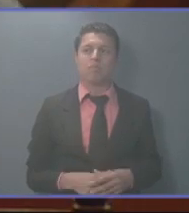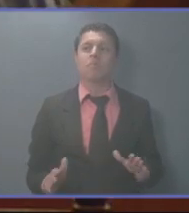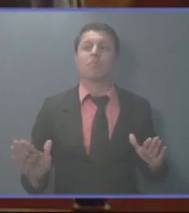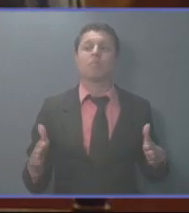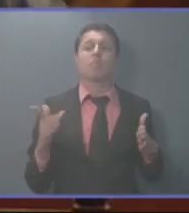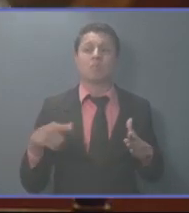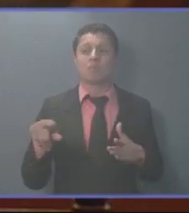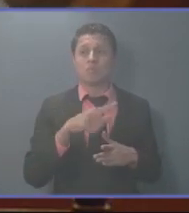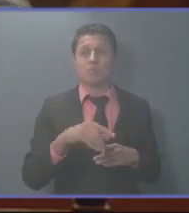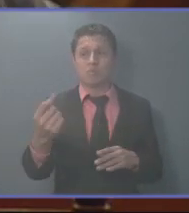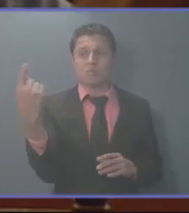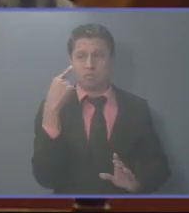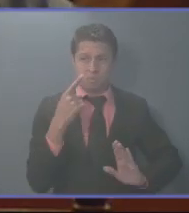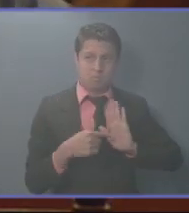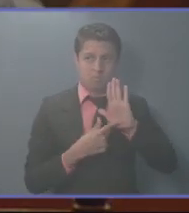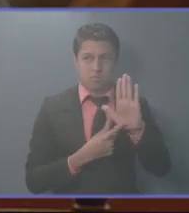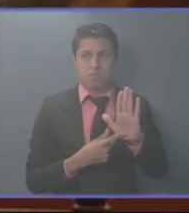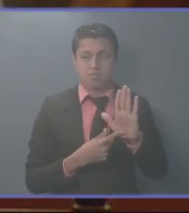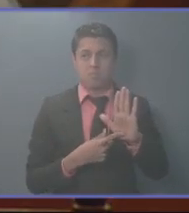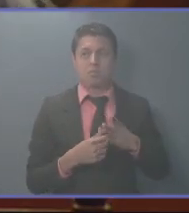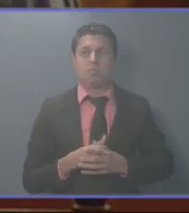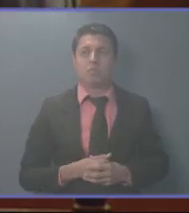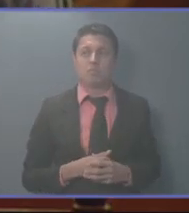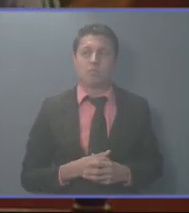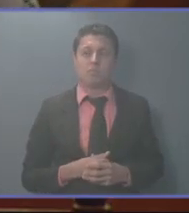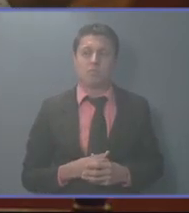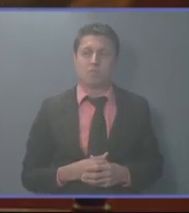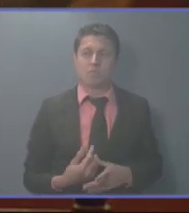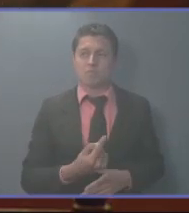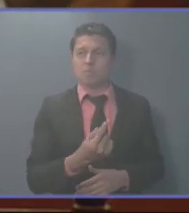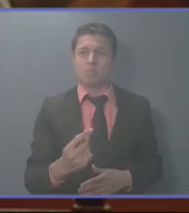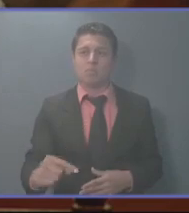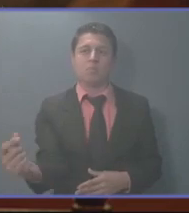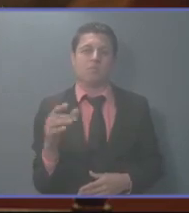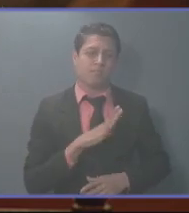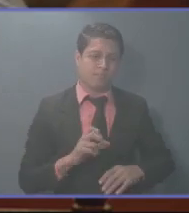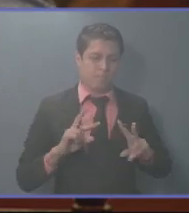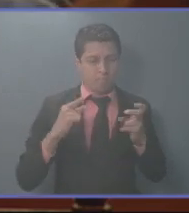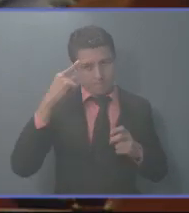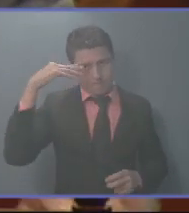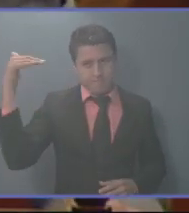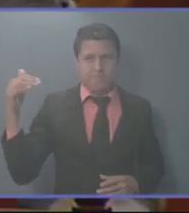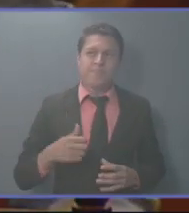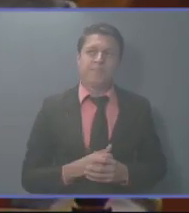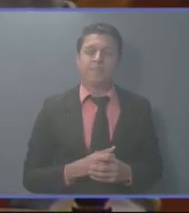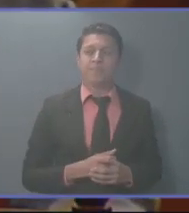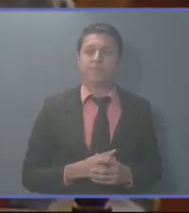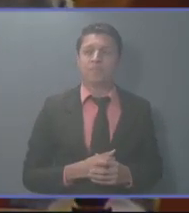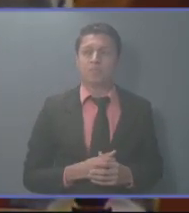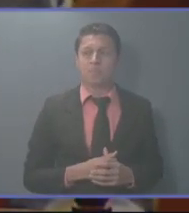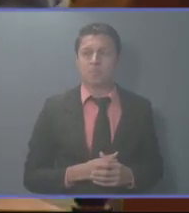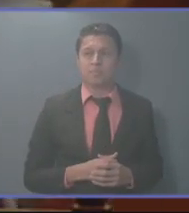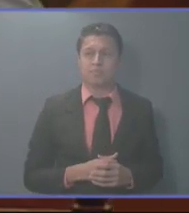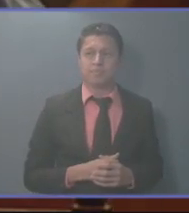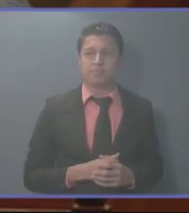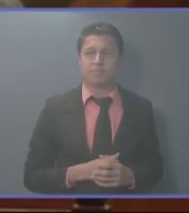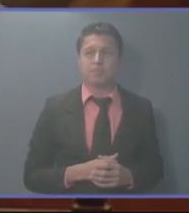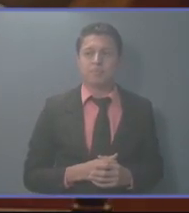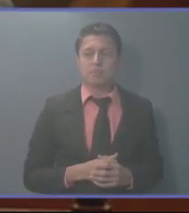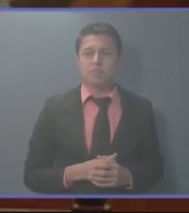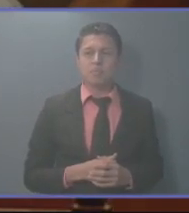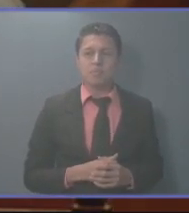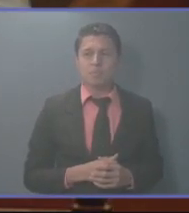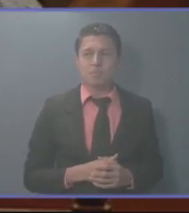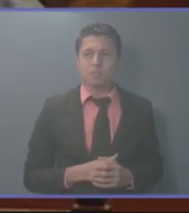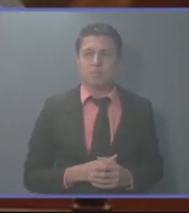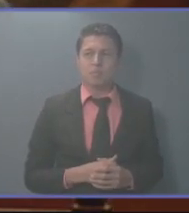porque es una señal de amedrentamiento a los adversarios políticos. Y lo